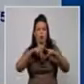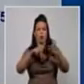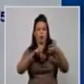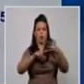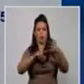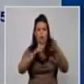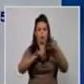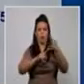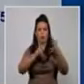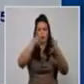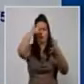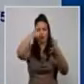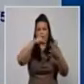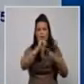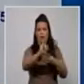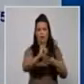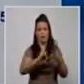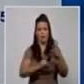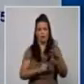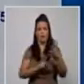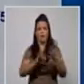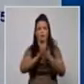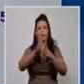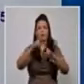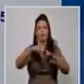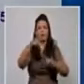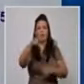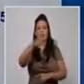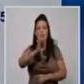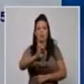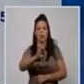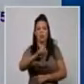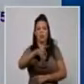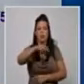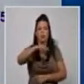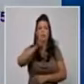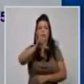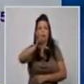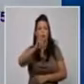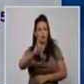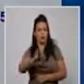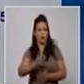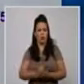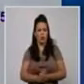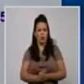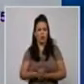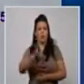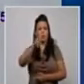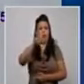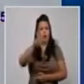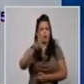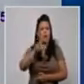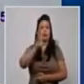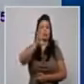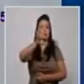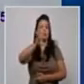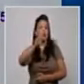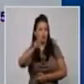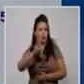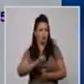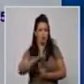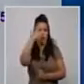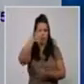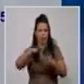con 18, Pinar del Río con 56, Villa Clara con 52, Artemisa con